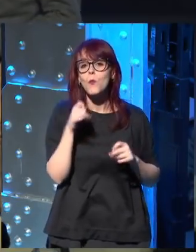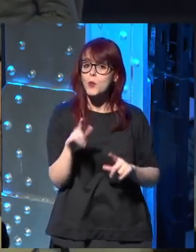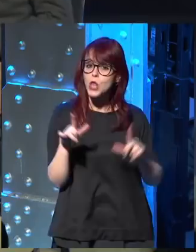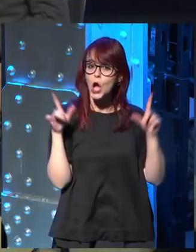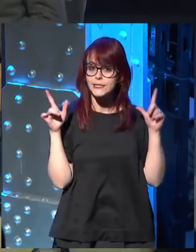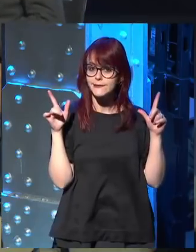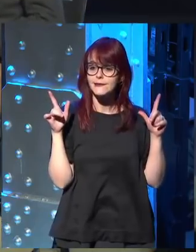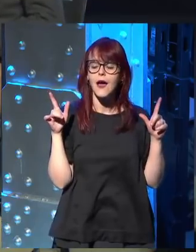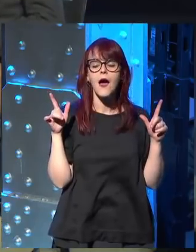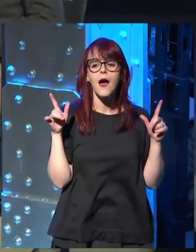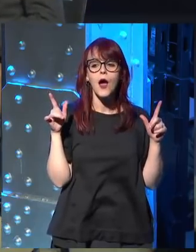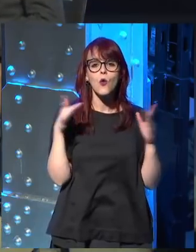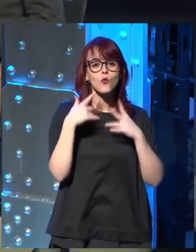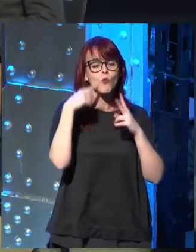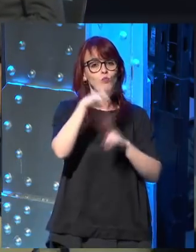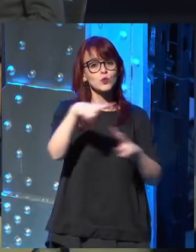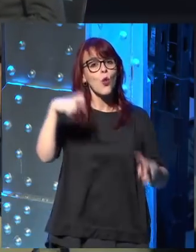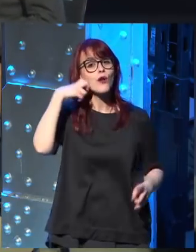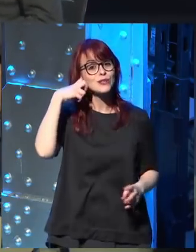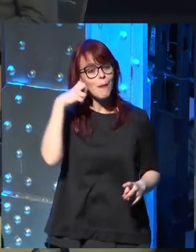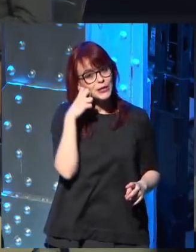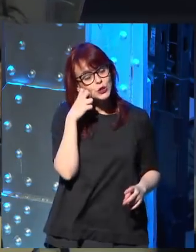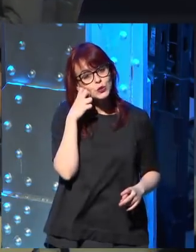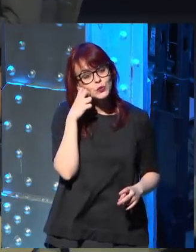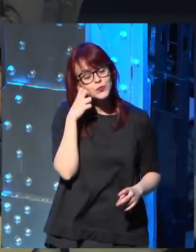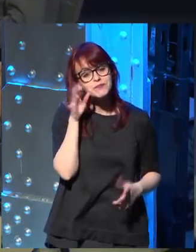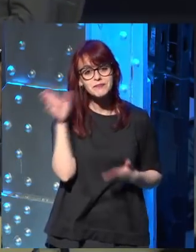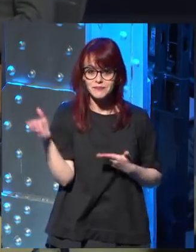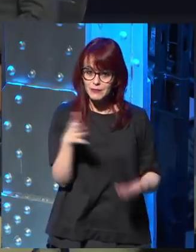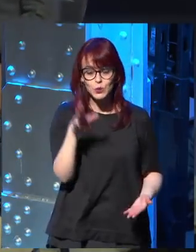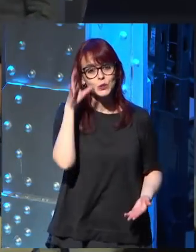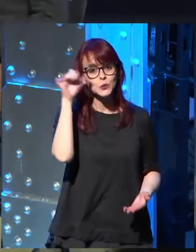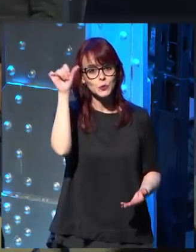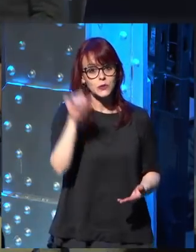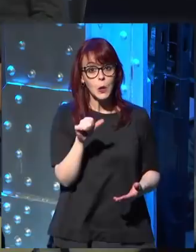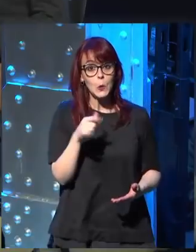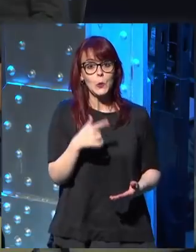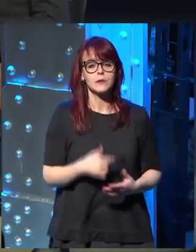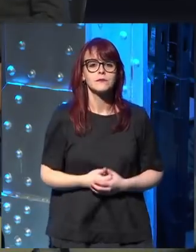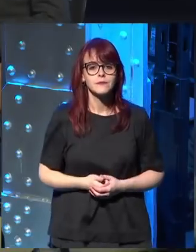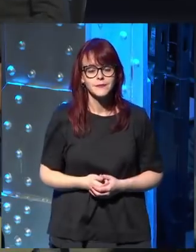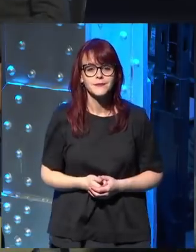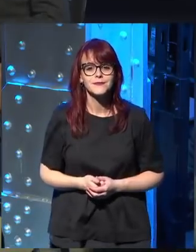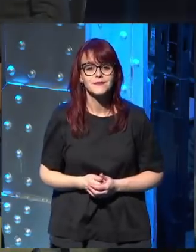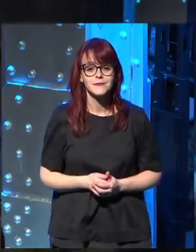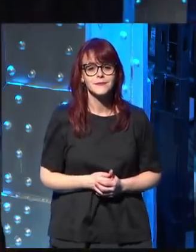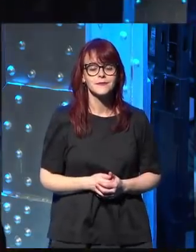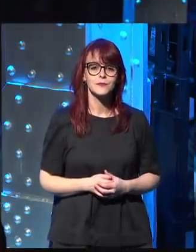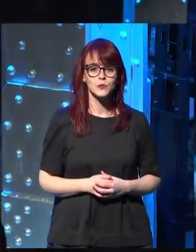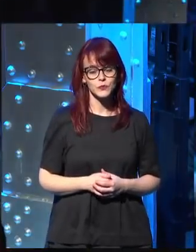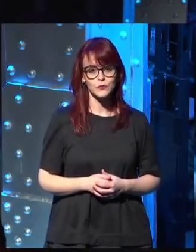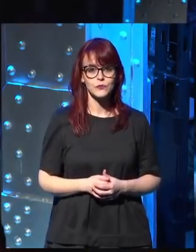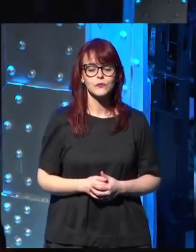protagonista el Museo de los Zapatos. Así que vamos a escuchar a... ¡Ay! Cuidado. Me ha caído algo.